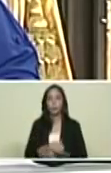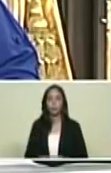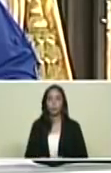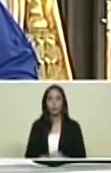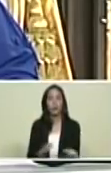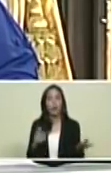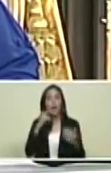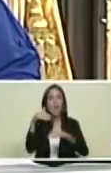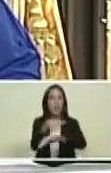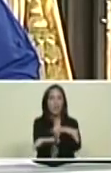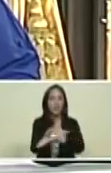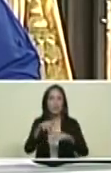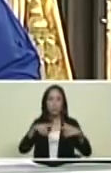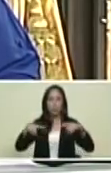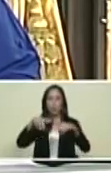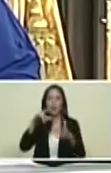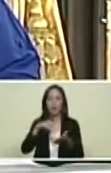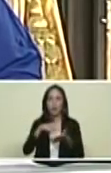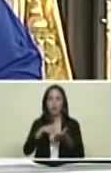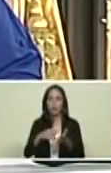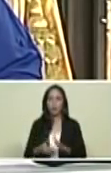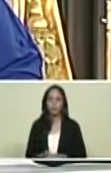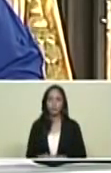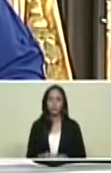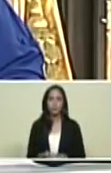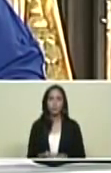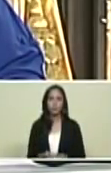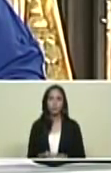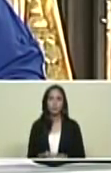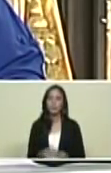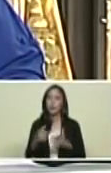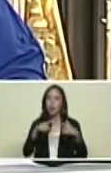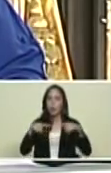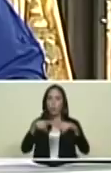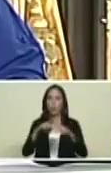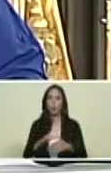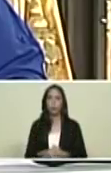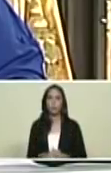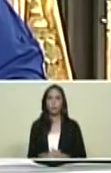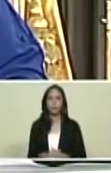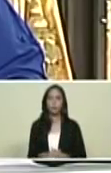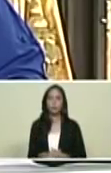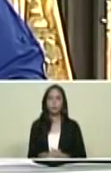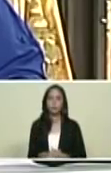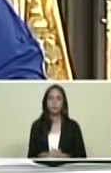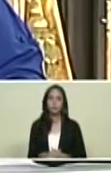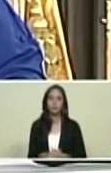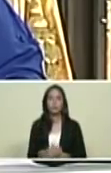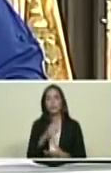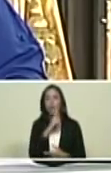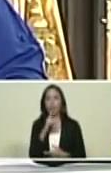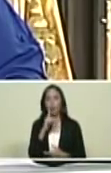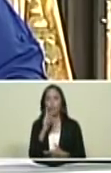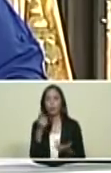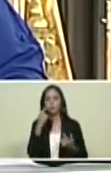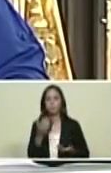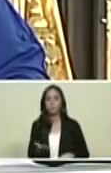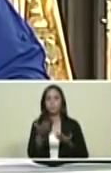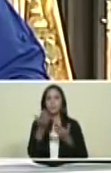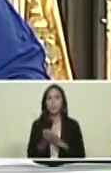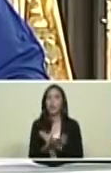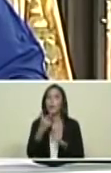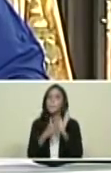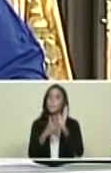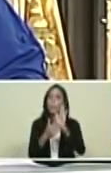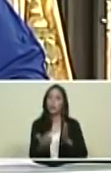calle Maizanta, sector San Judas Tadeo, Los Guayos. Vamos a